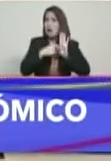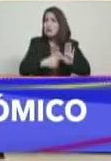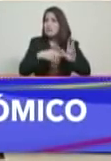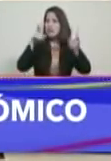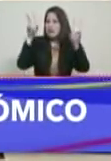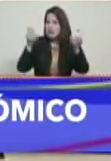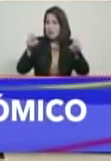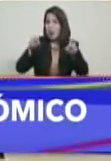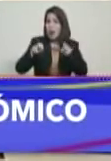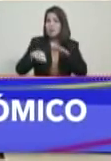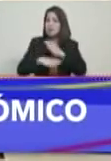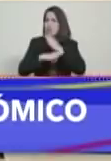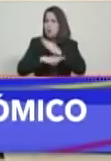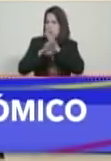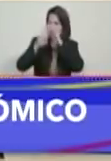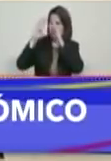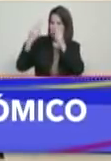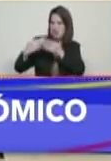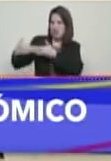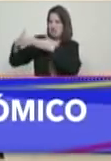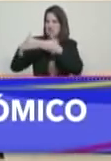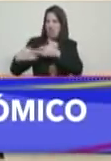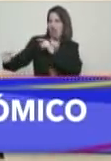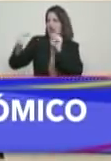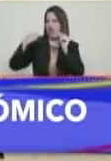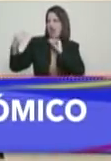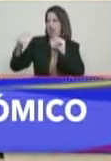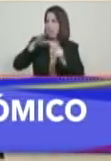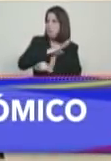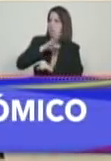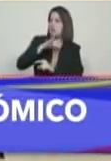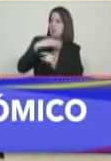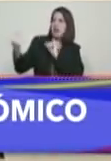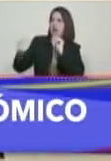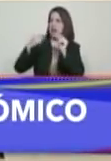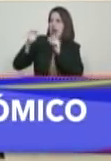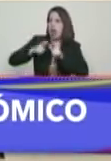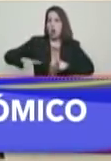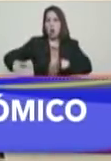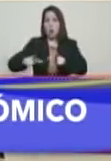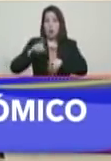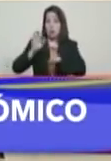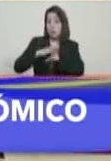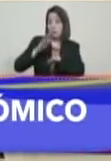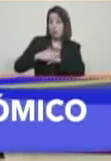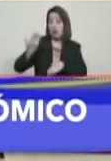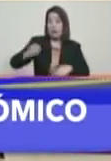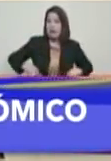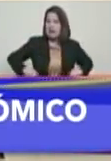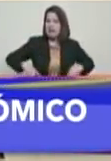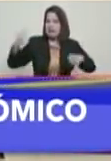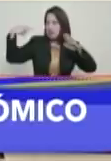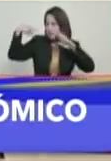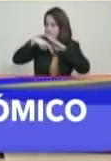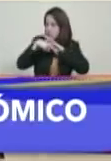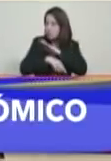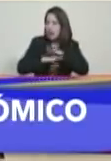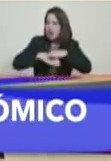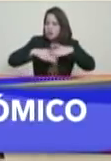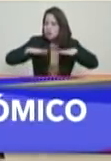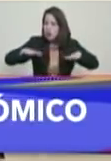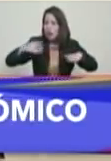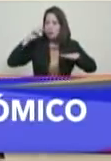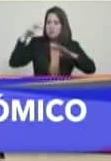mundo los imperios se disputaban los territorios por la riqueza que tenía abajo el territorio, el oro,